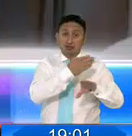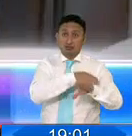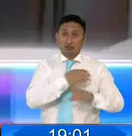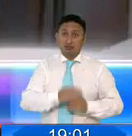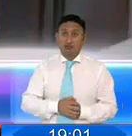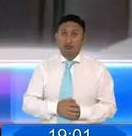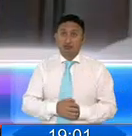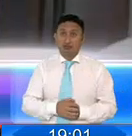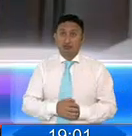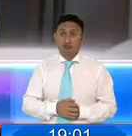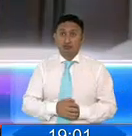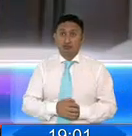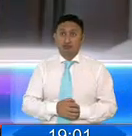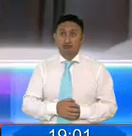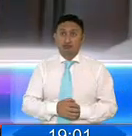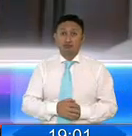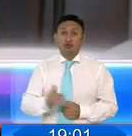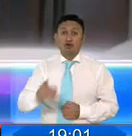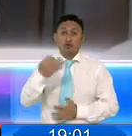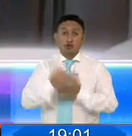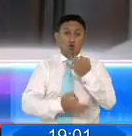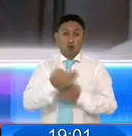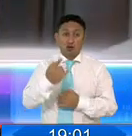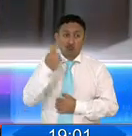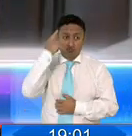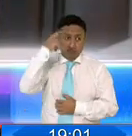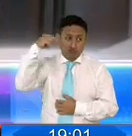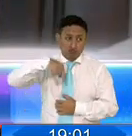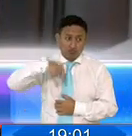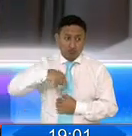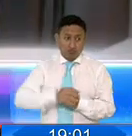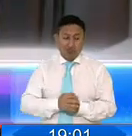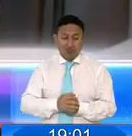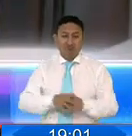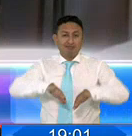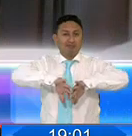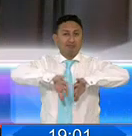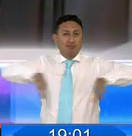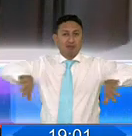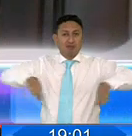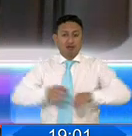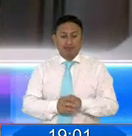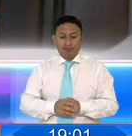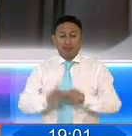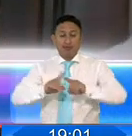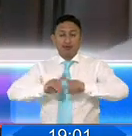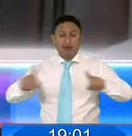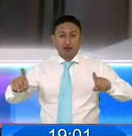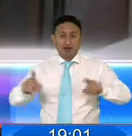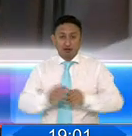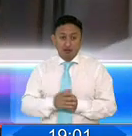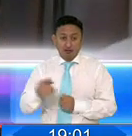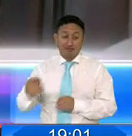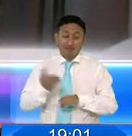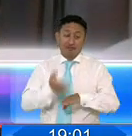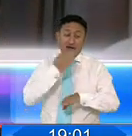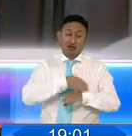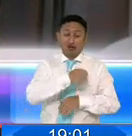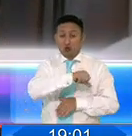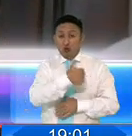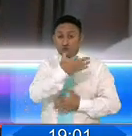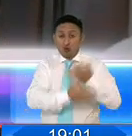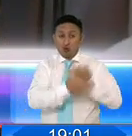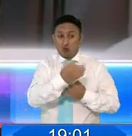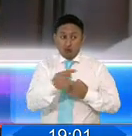en este caso los jueces consideran que esto es independiente, que es un delito diferente de aquellos delitos por